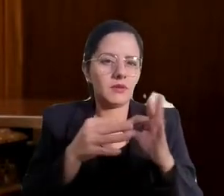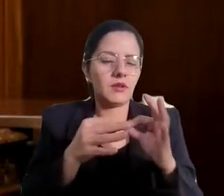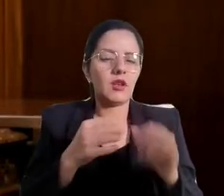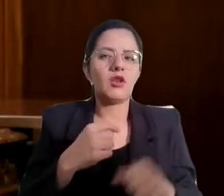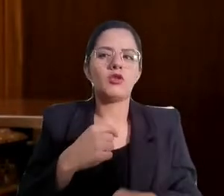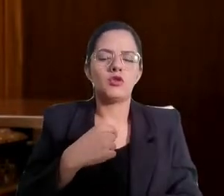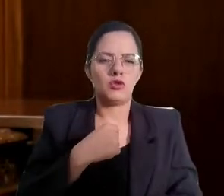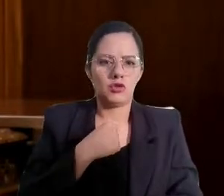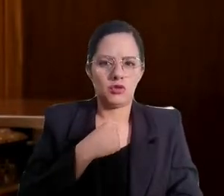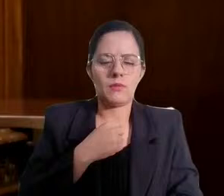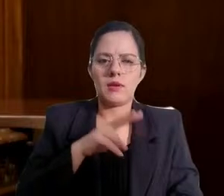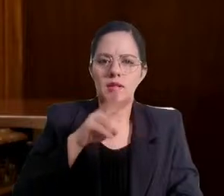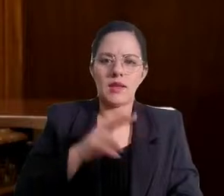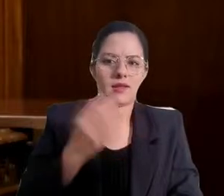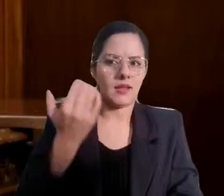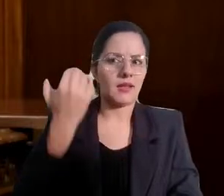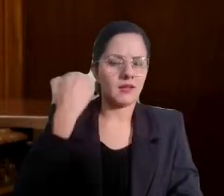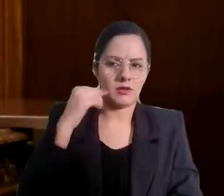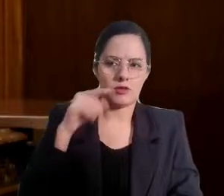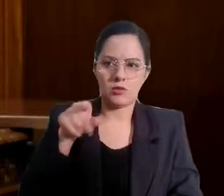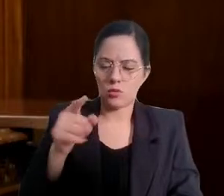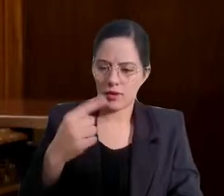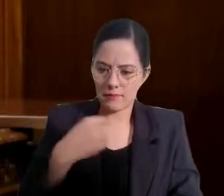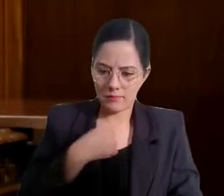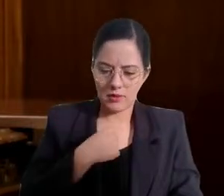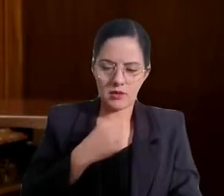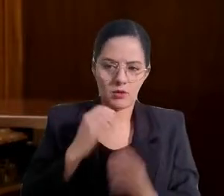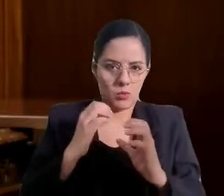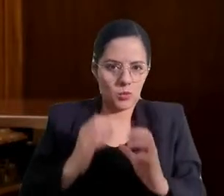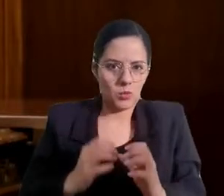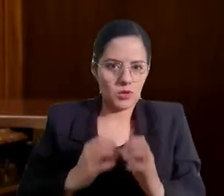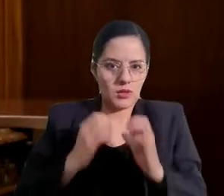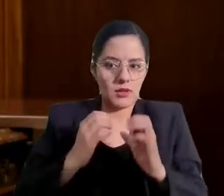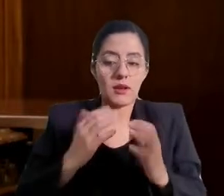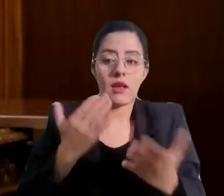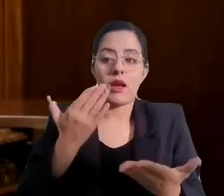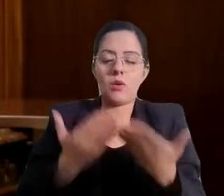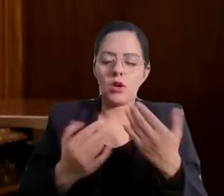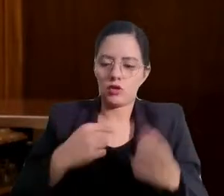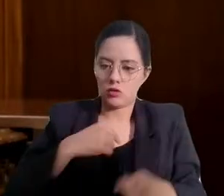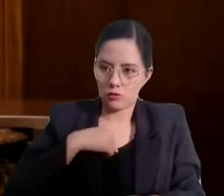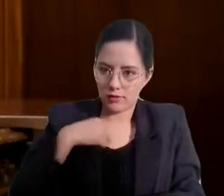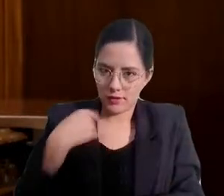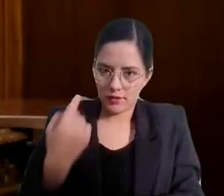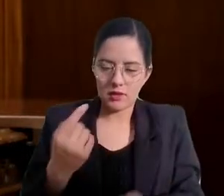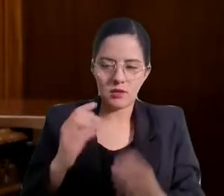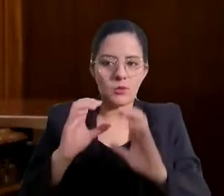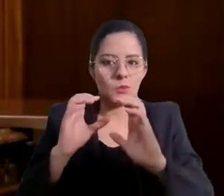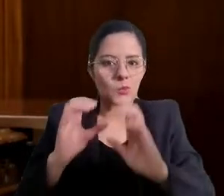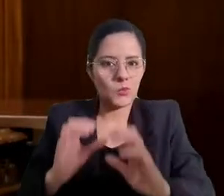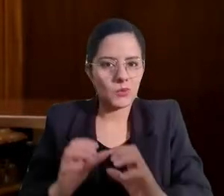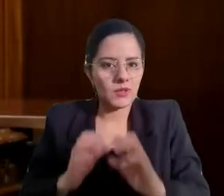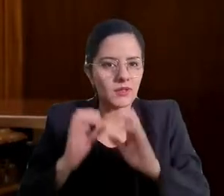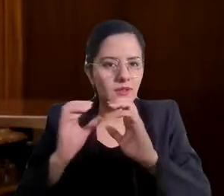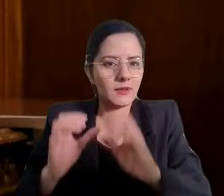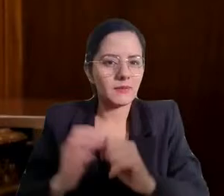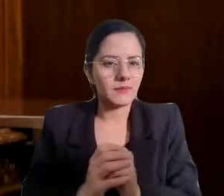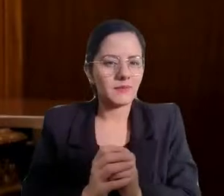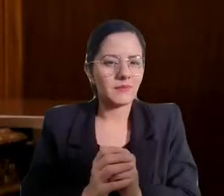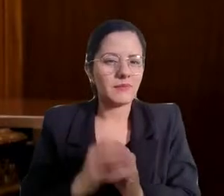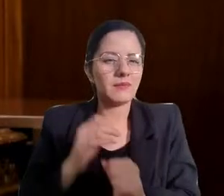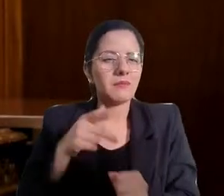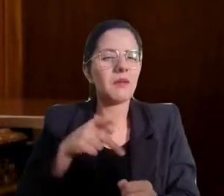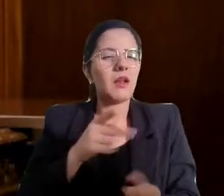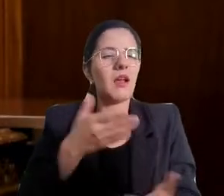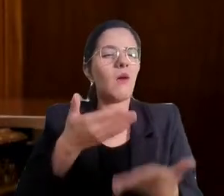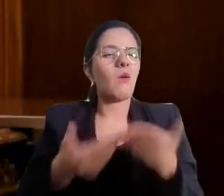los cuidados que tuviste conmigo y ahora yo te procuro. Lamentablemente, en la